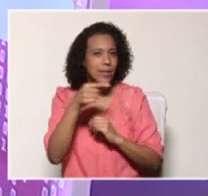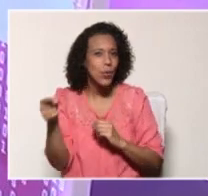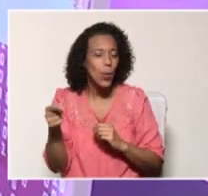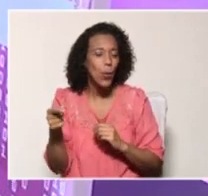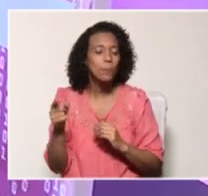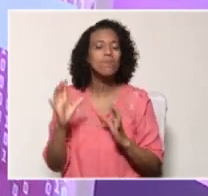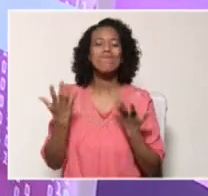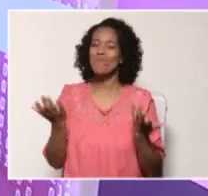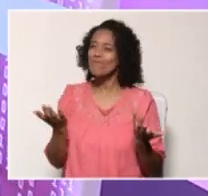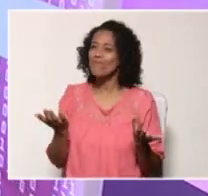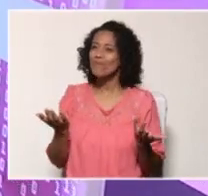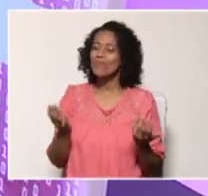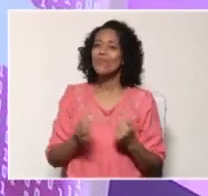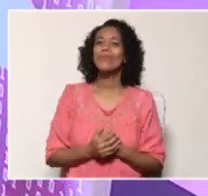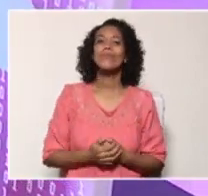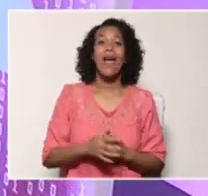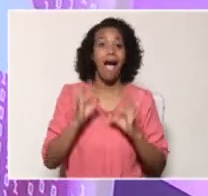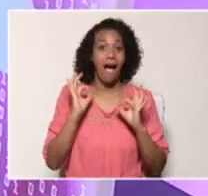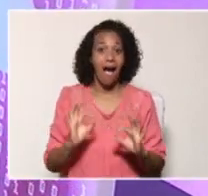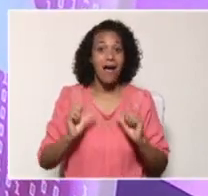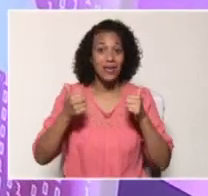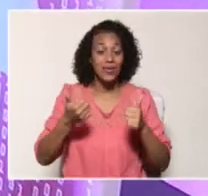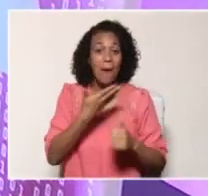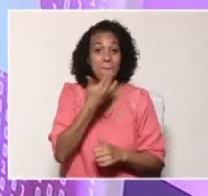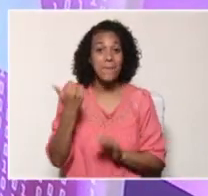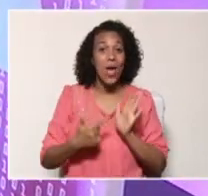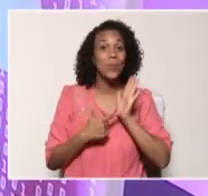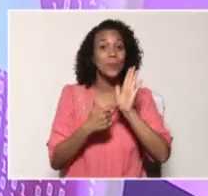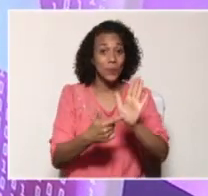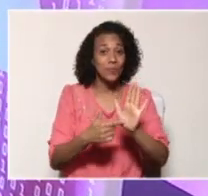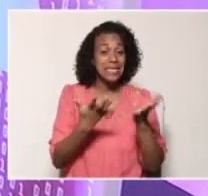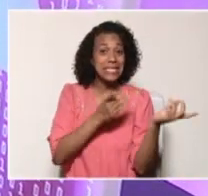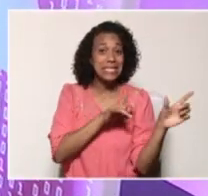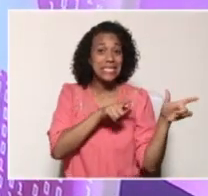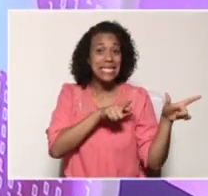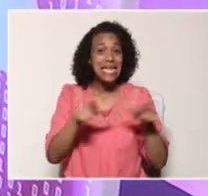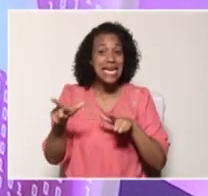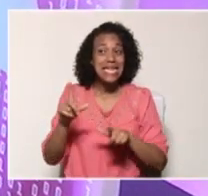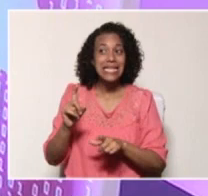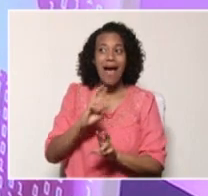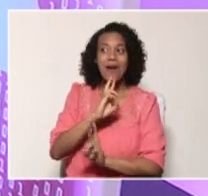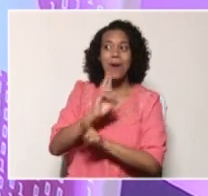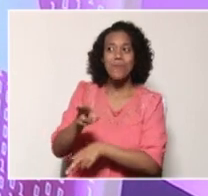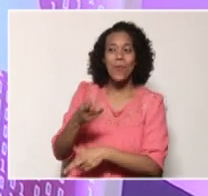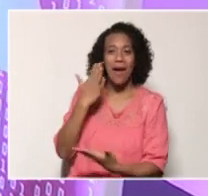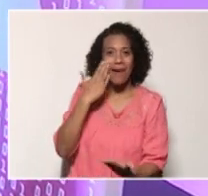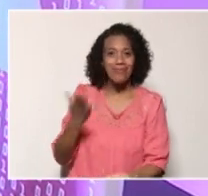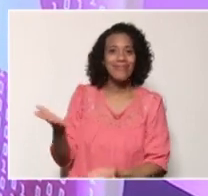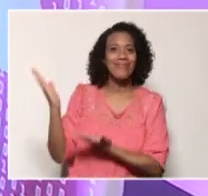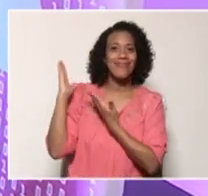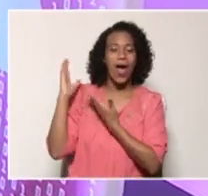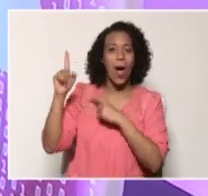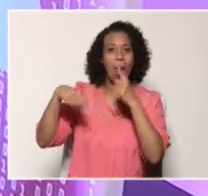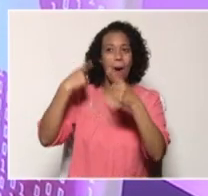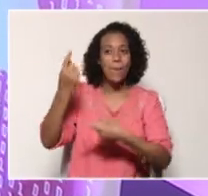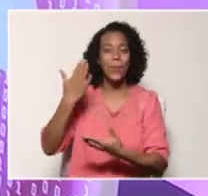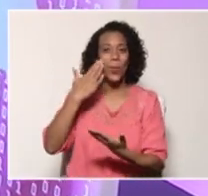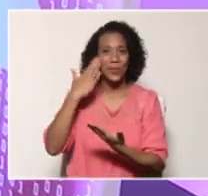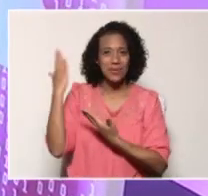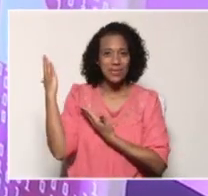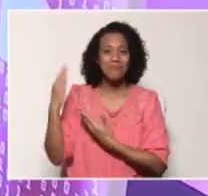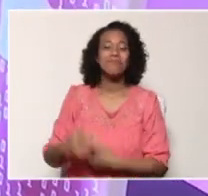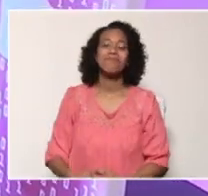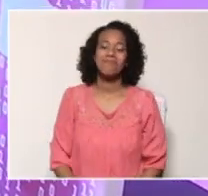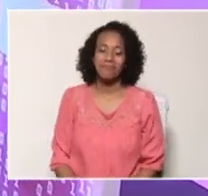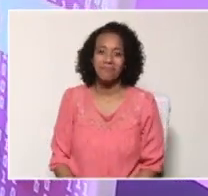en Twitter, Instagram y Facebook? Así que es mejor que vayamos de una vez a la respuesta, y la respuesta es el próximo segmento